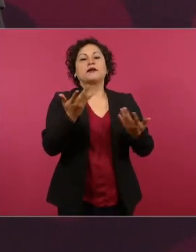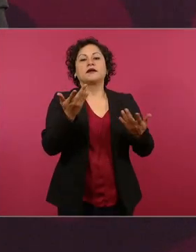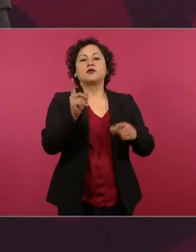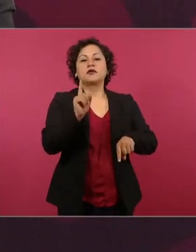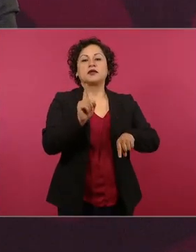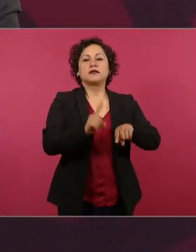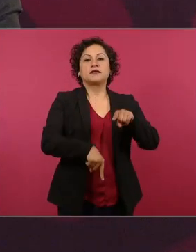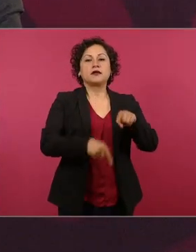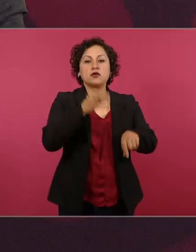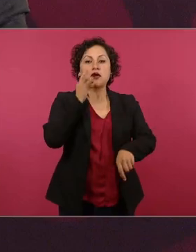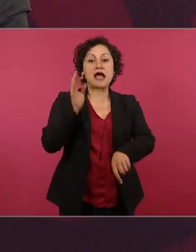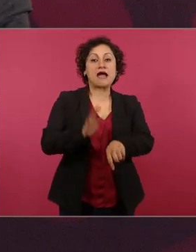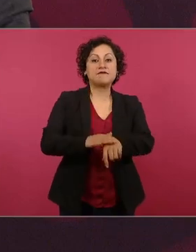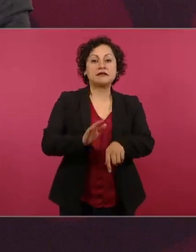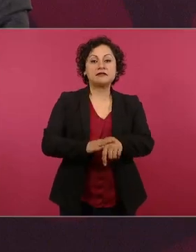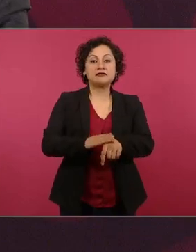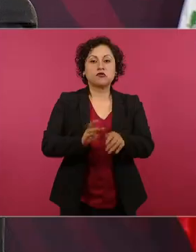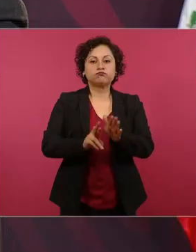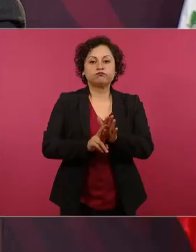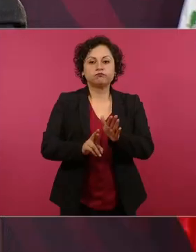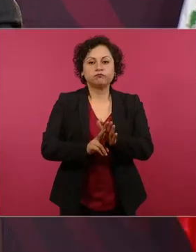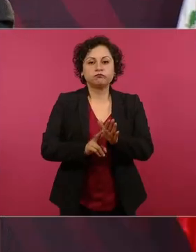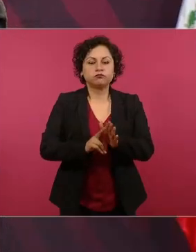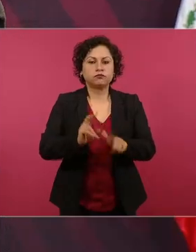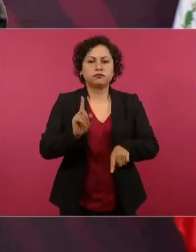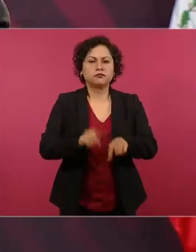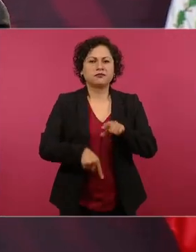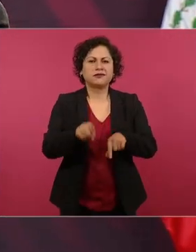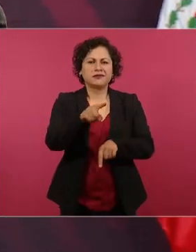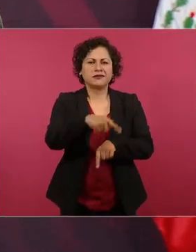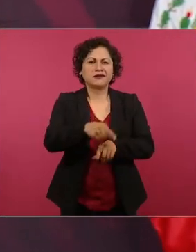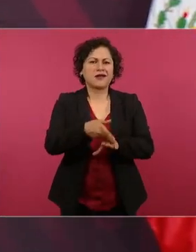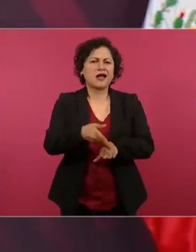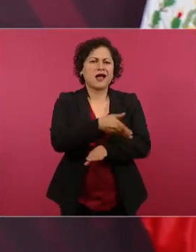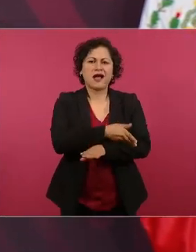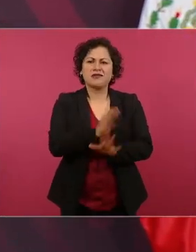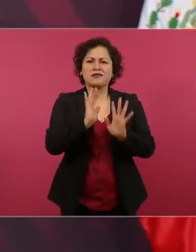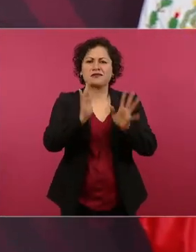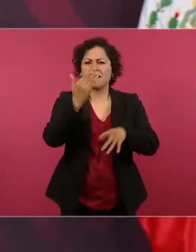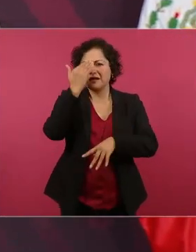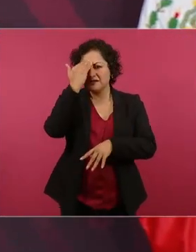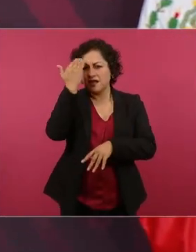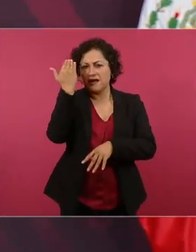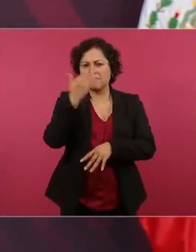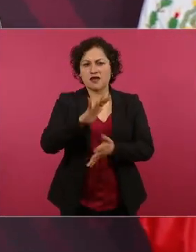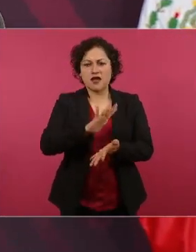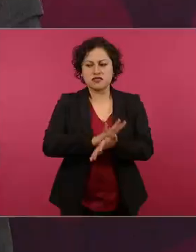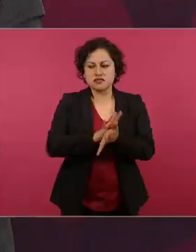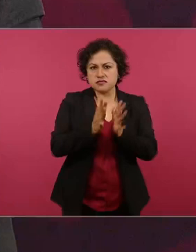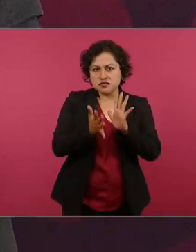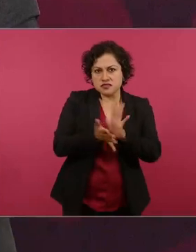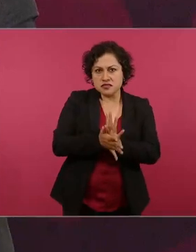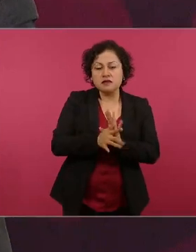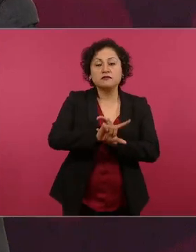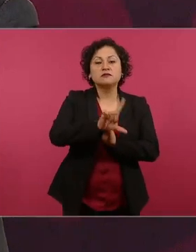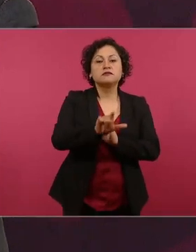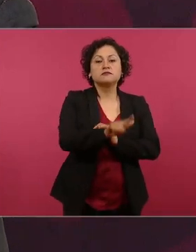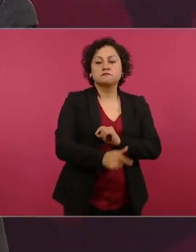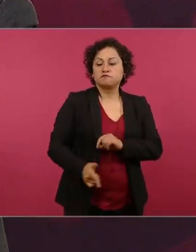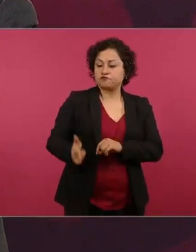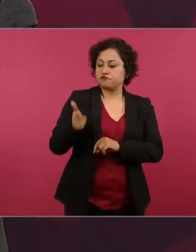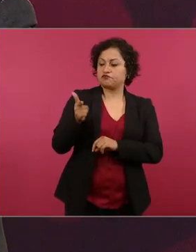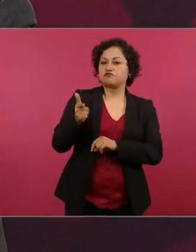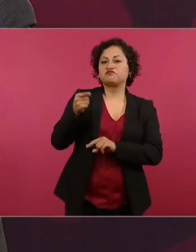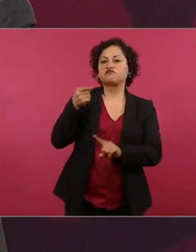sabían, los señuelos, y usaron las armas para cometer crímenes.